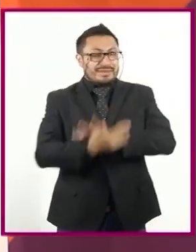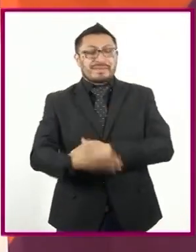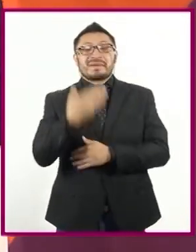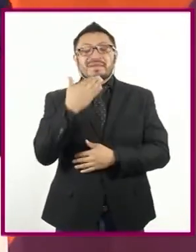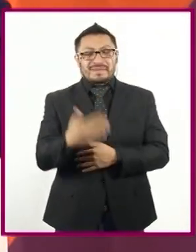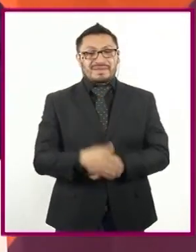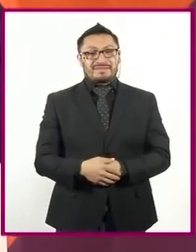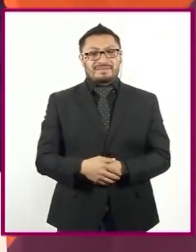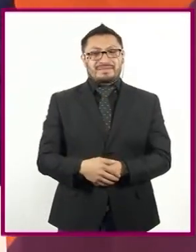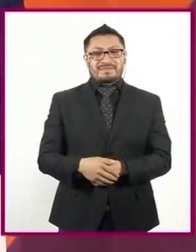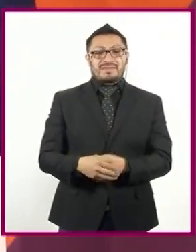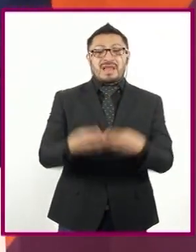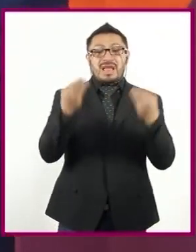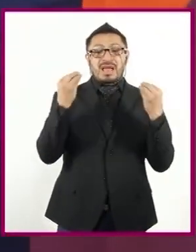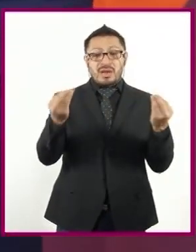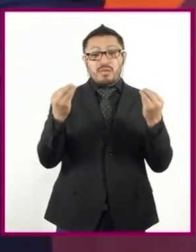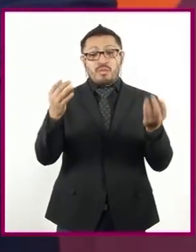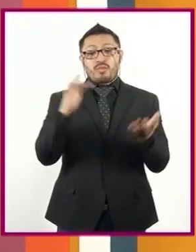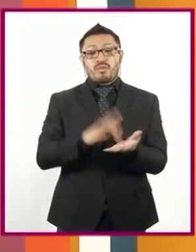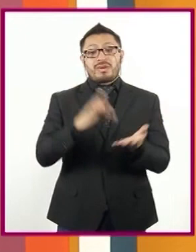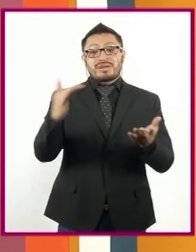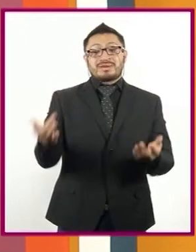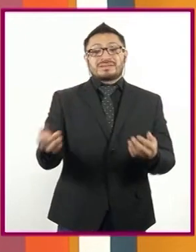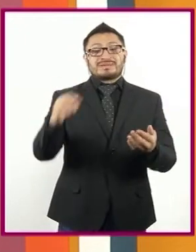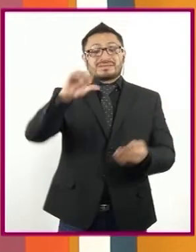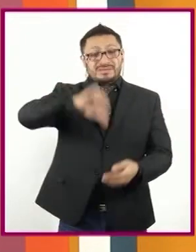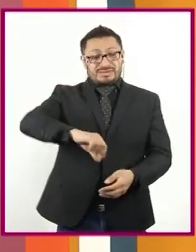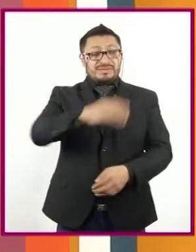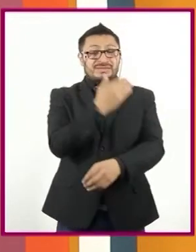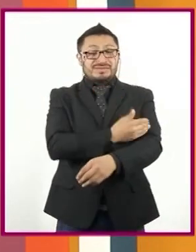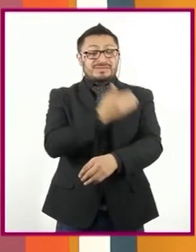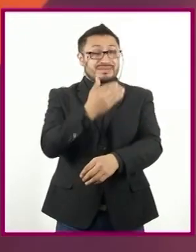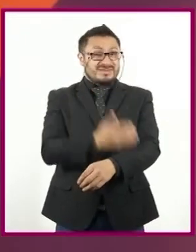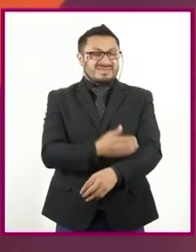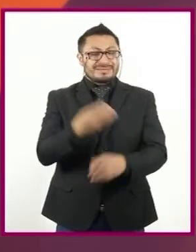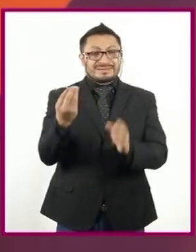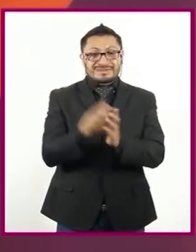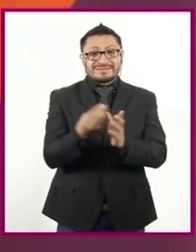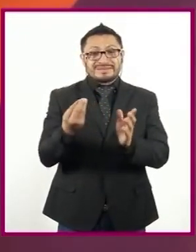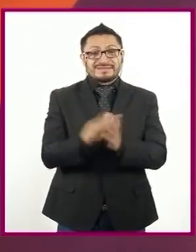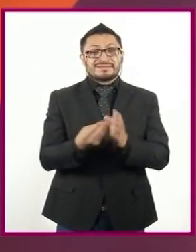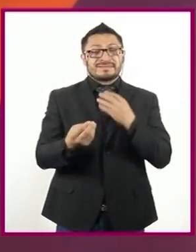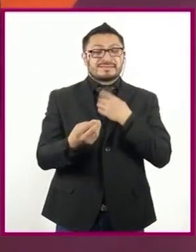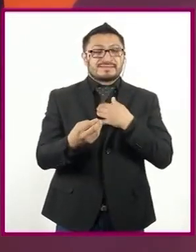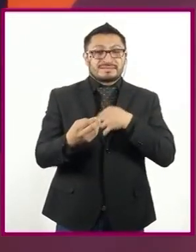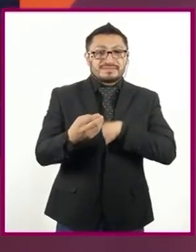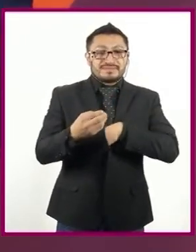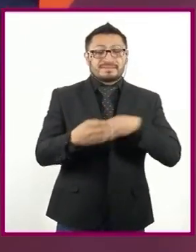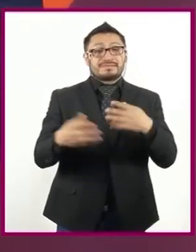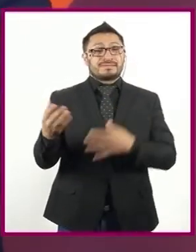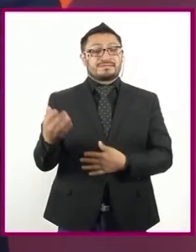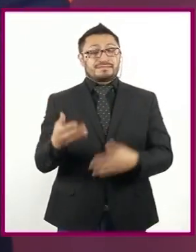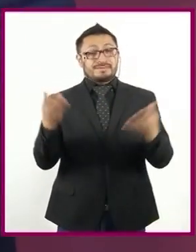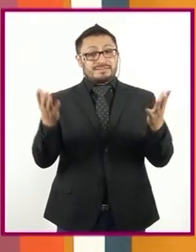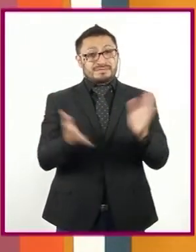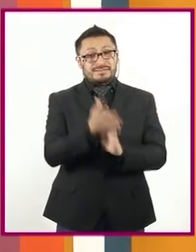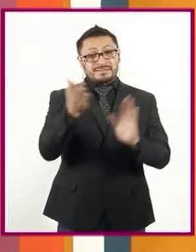Maestra, muchísimas gracias por habernos acompañado el día de hoy a construir nuestro